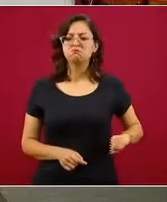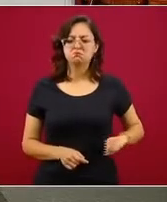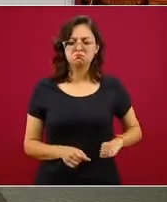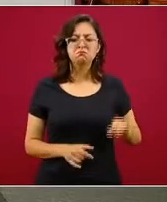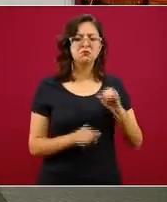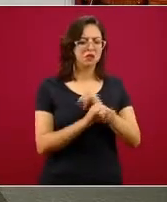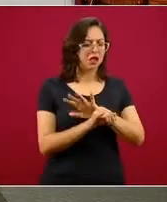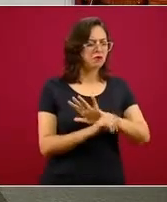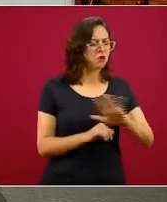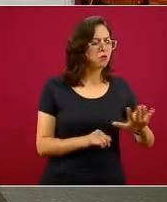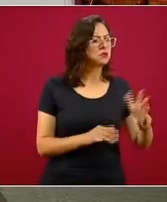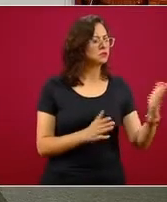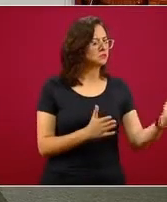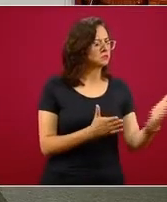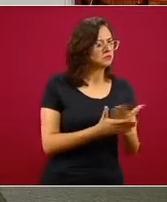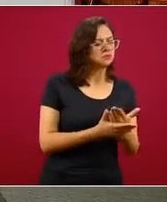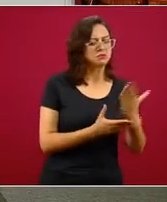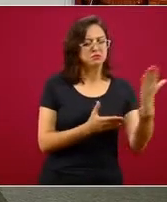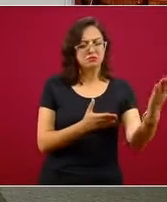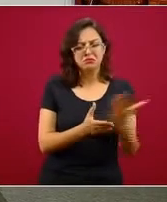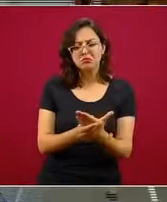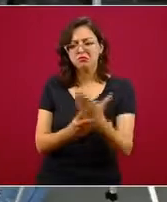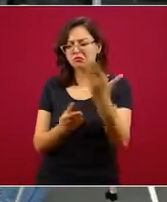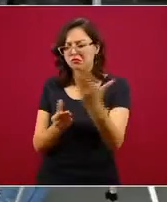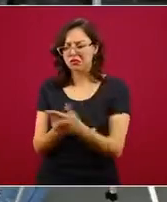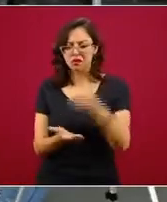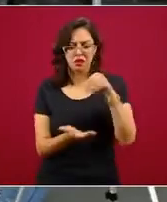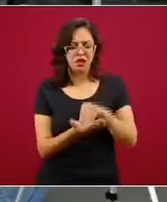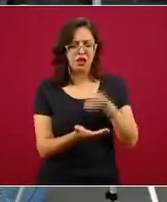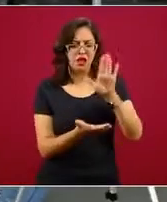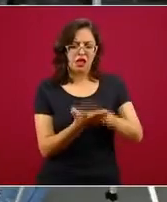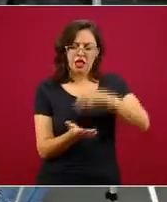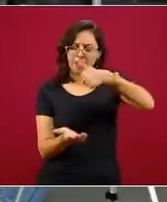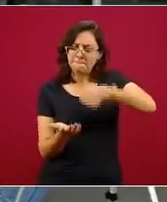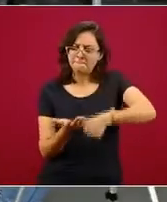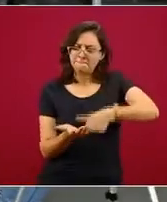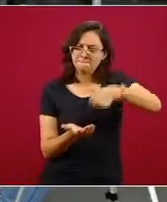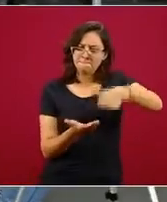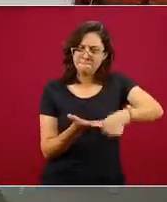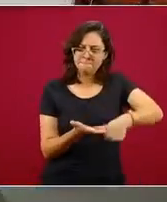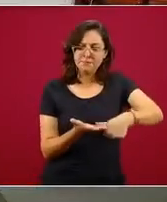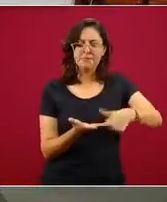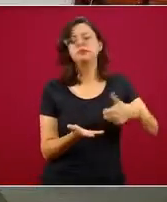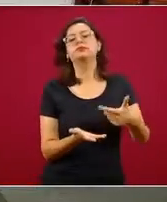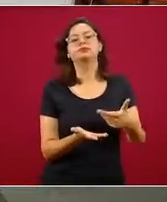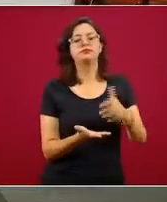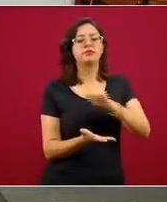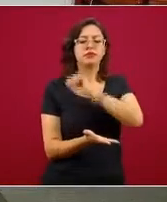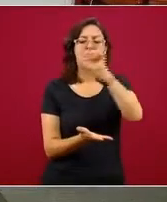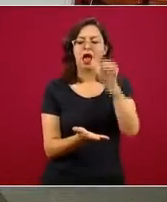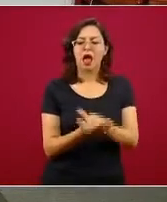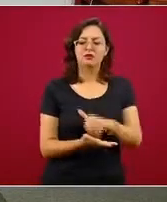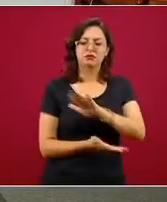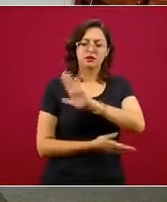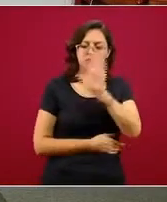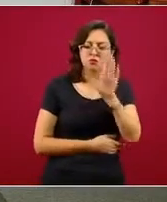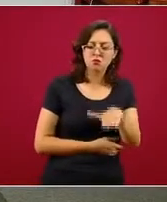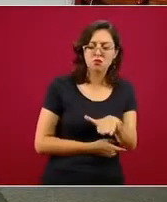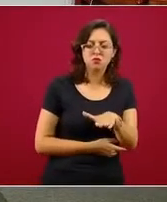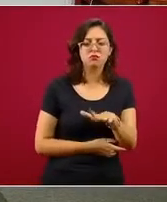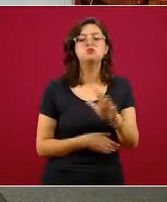información complementaria como los datos del registro civil a partir de las actas de defunción,